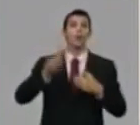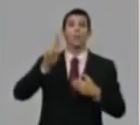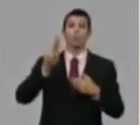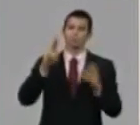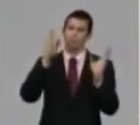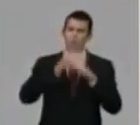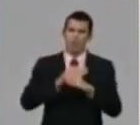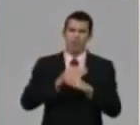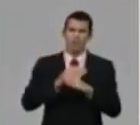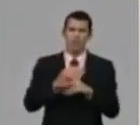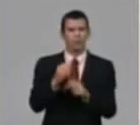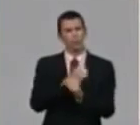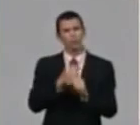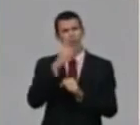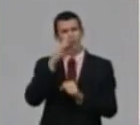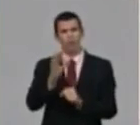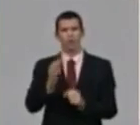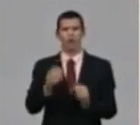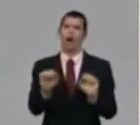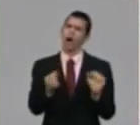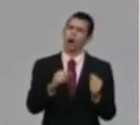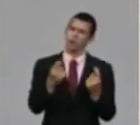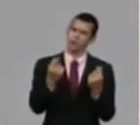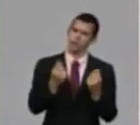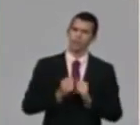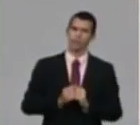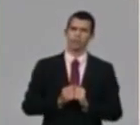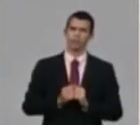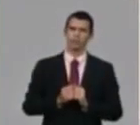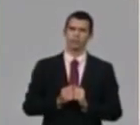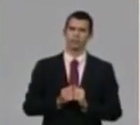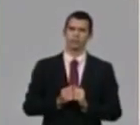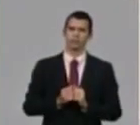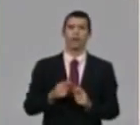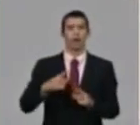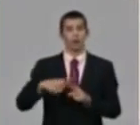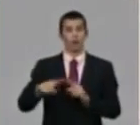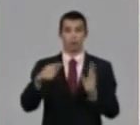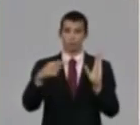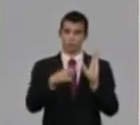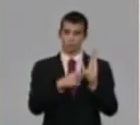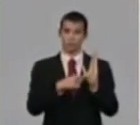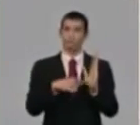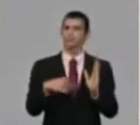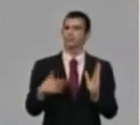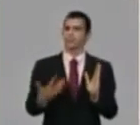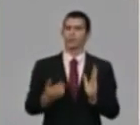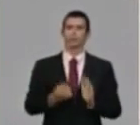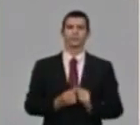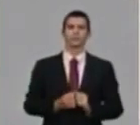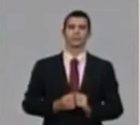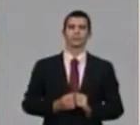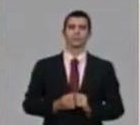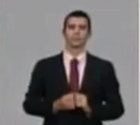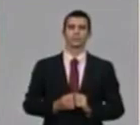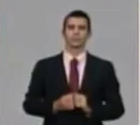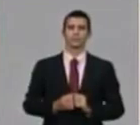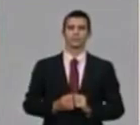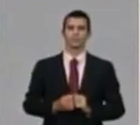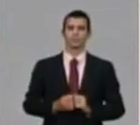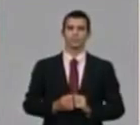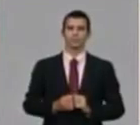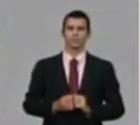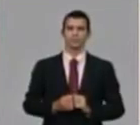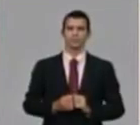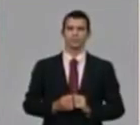que tienen, otra facilidad, otra medida, y es que los pagos de estas garantías, es decir, los recursos que se le están